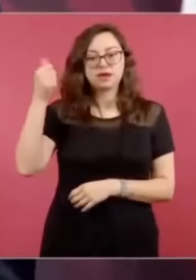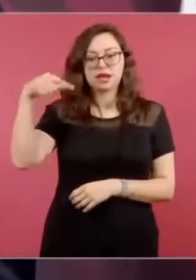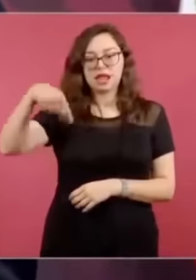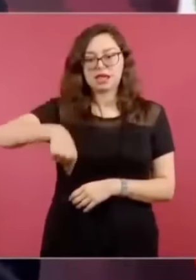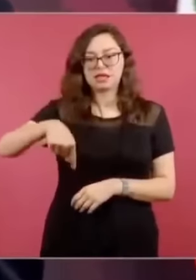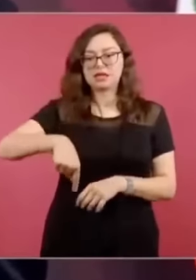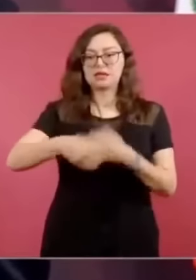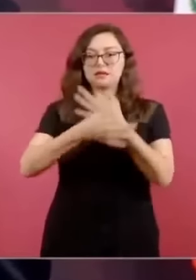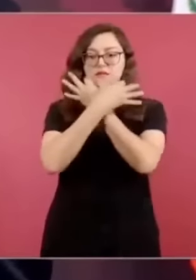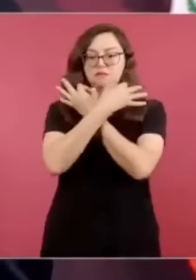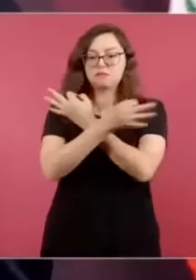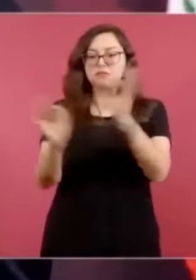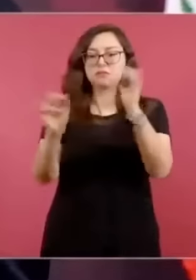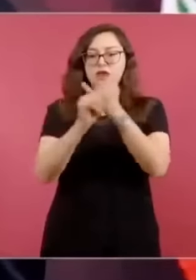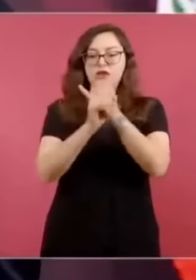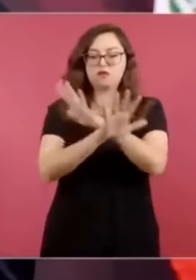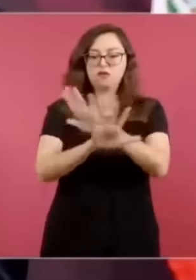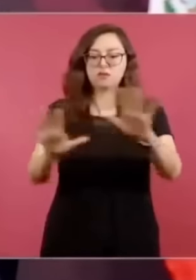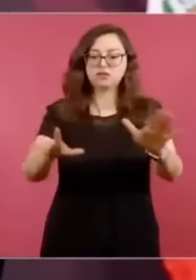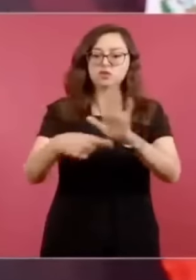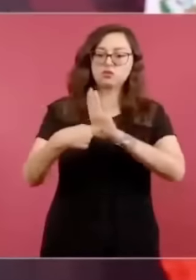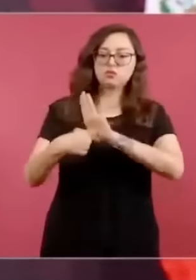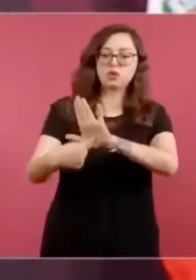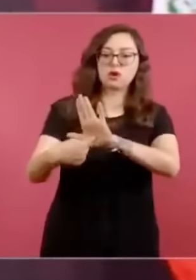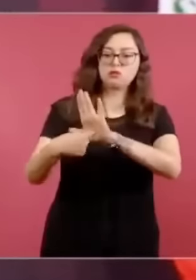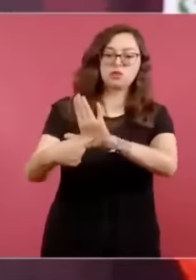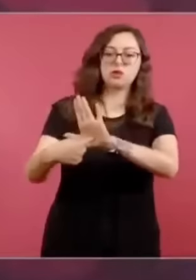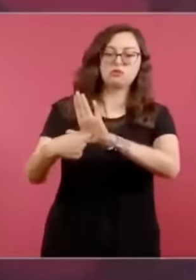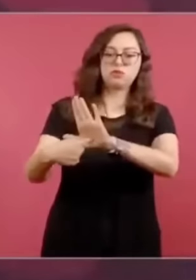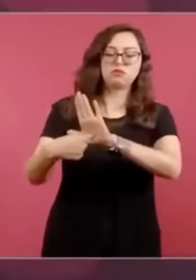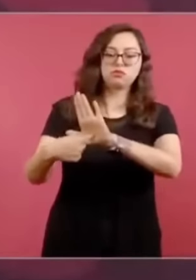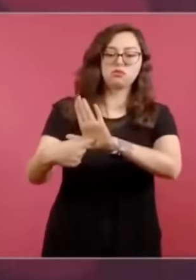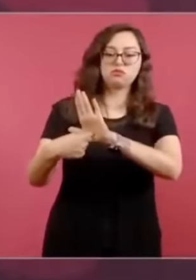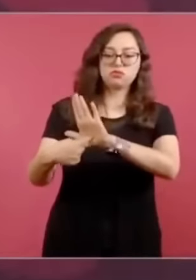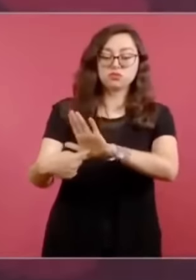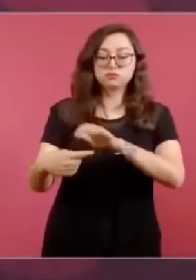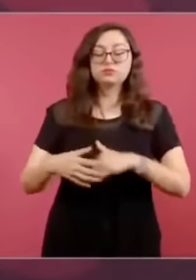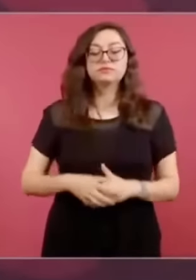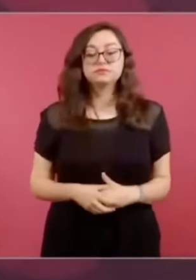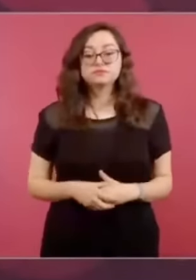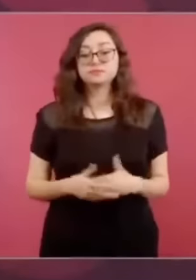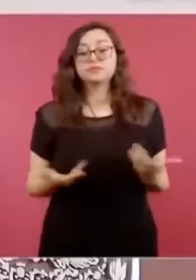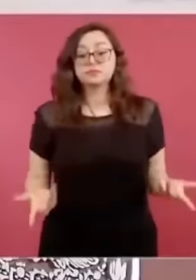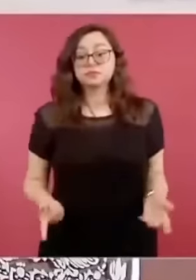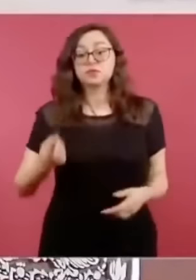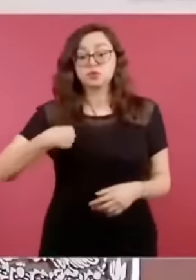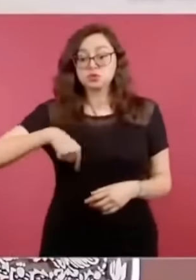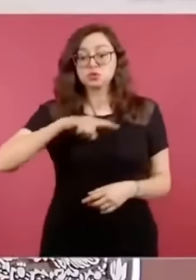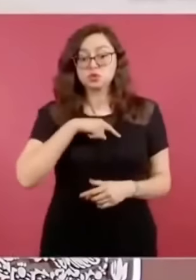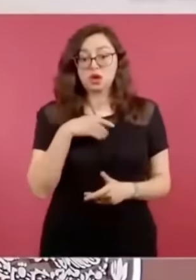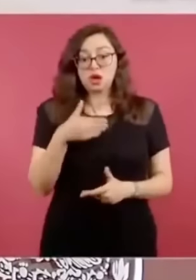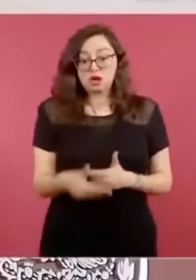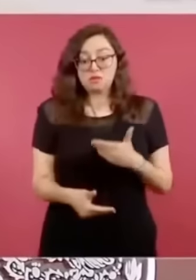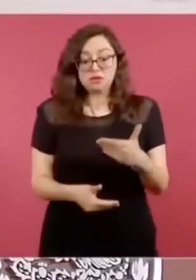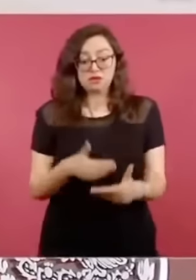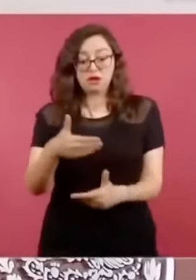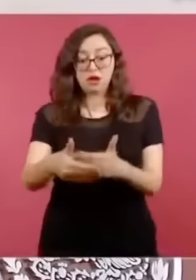sobre eso. Entonces, vamos avanzando 23 estados,